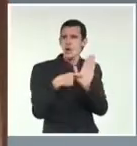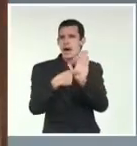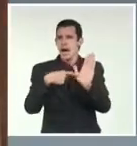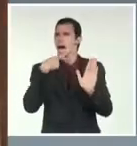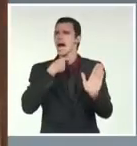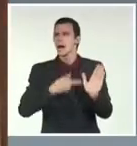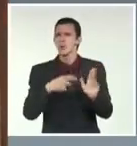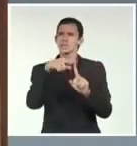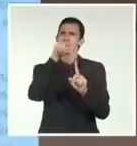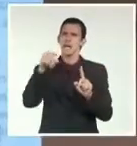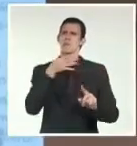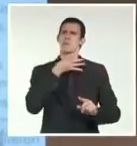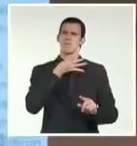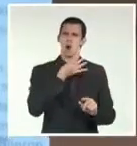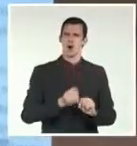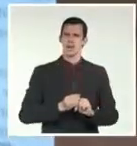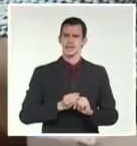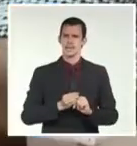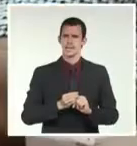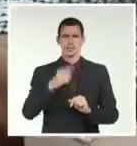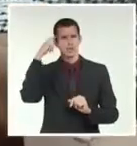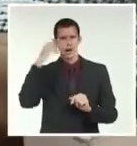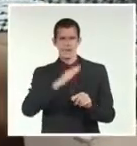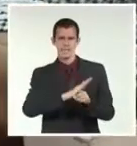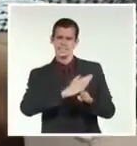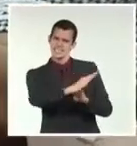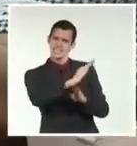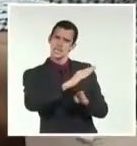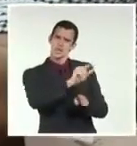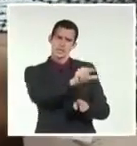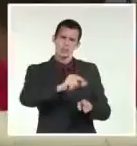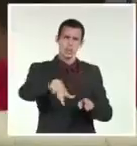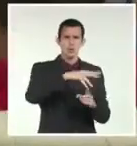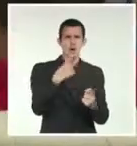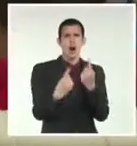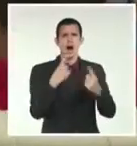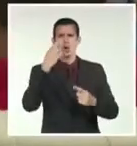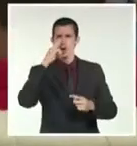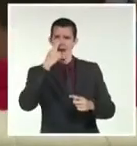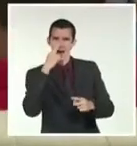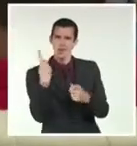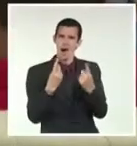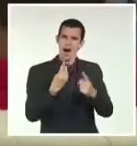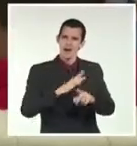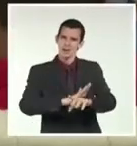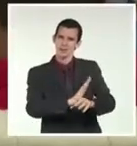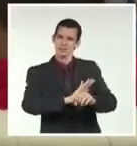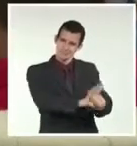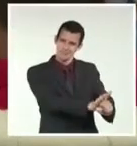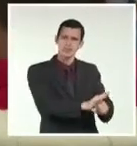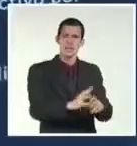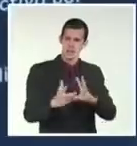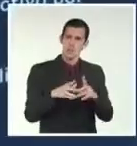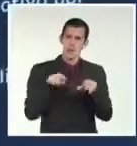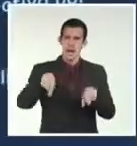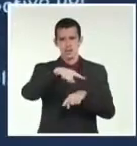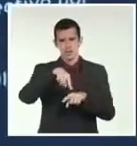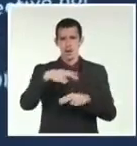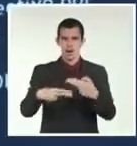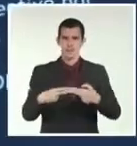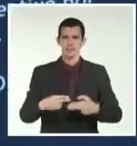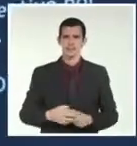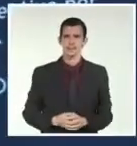la discriminación o el racismo, desde una mirada en defensa de la verdad. La autora hace un llamado a unir voces en